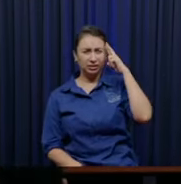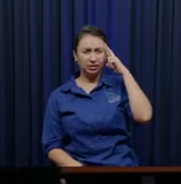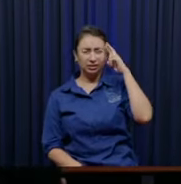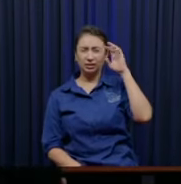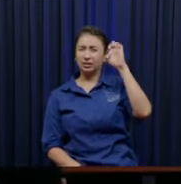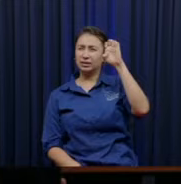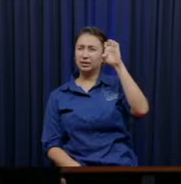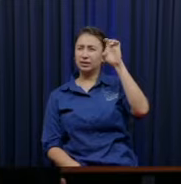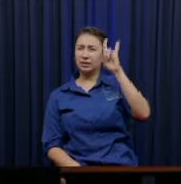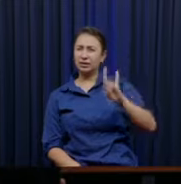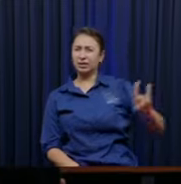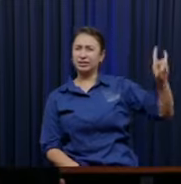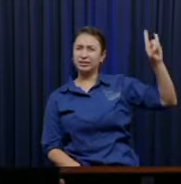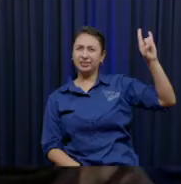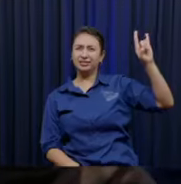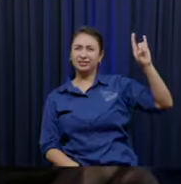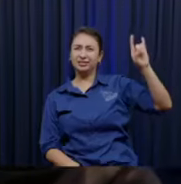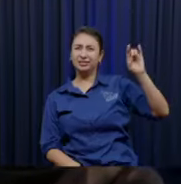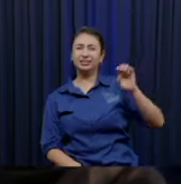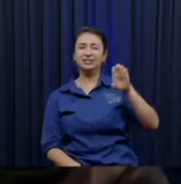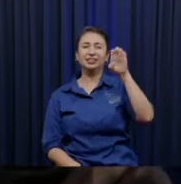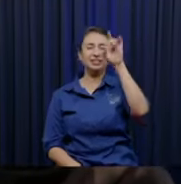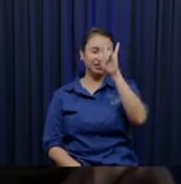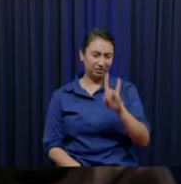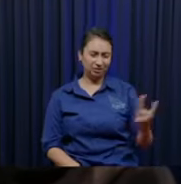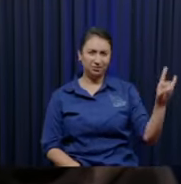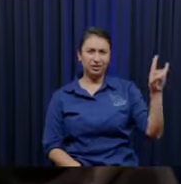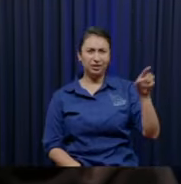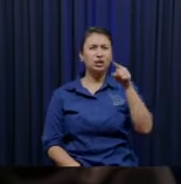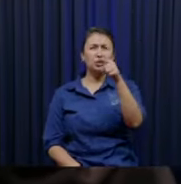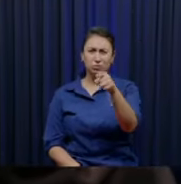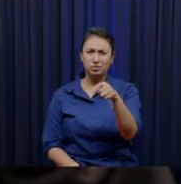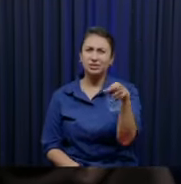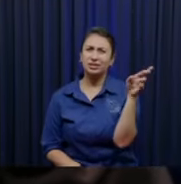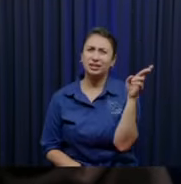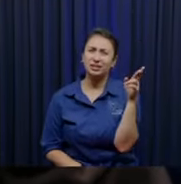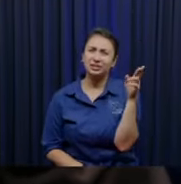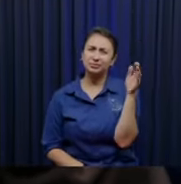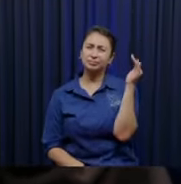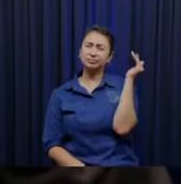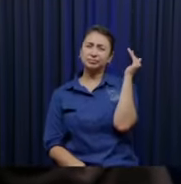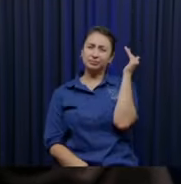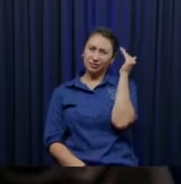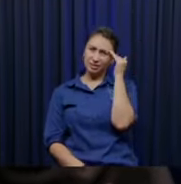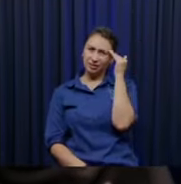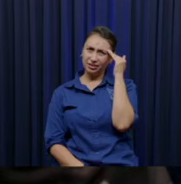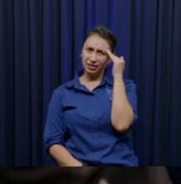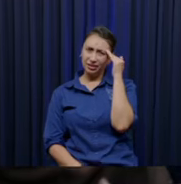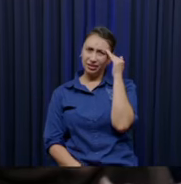nadie iba a ver a los animalitos, ¿no? ¿Quién lo iba a ver si estaba prohibido salir, ¿no?